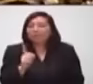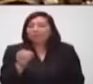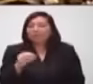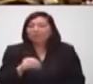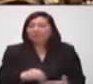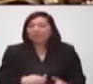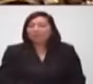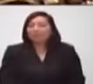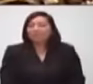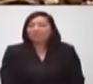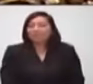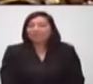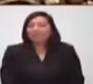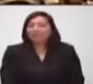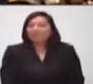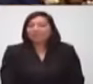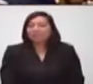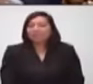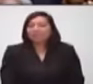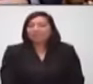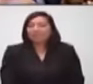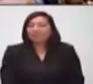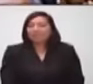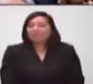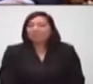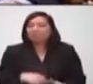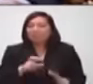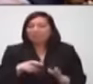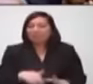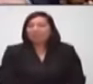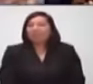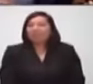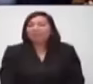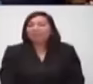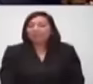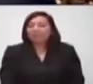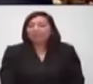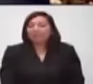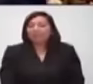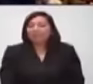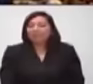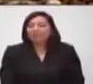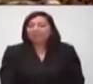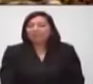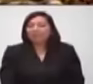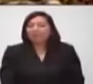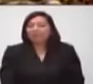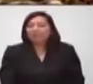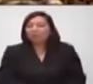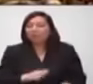pagado a Línea Amarilla por aparentes incumplimientos del contrato. Al